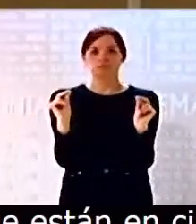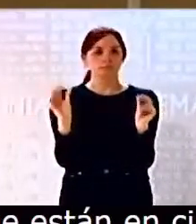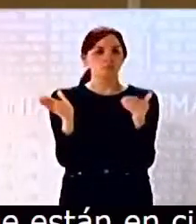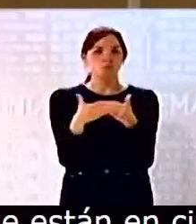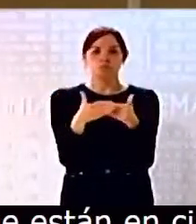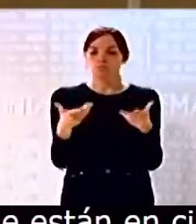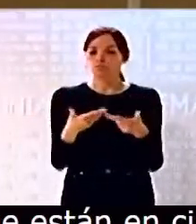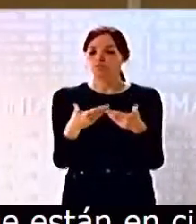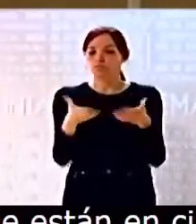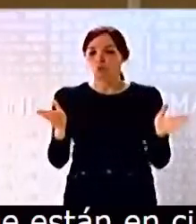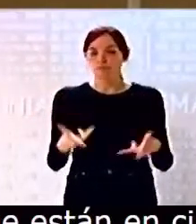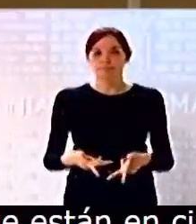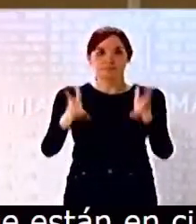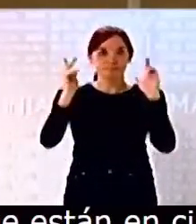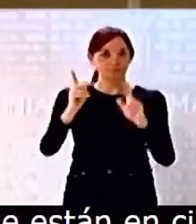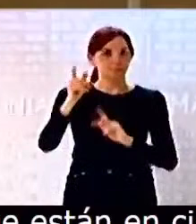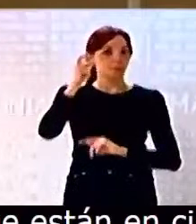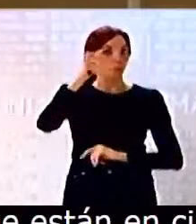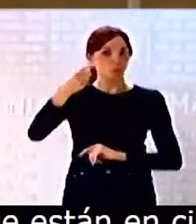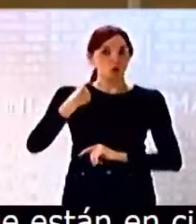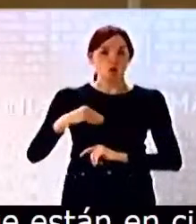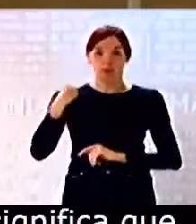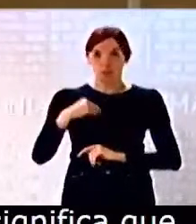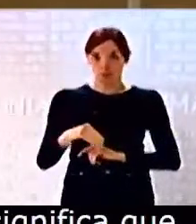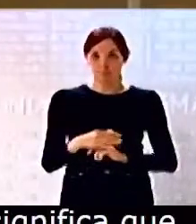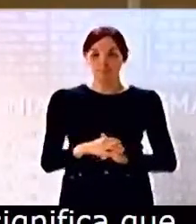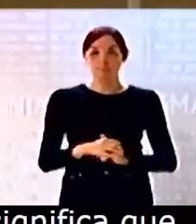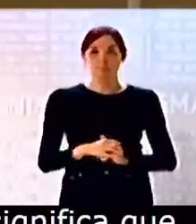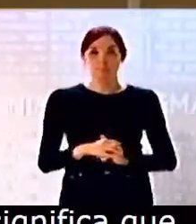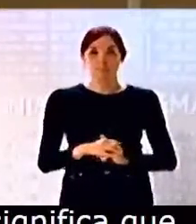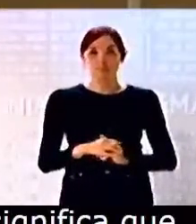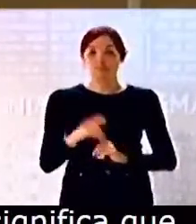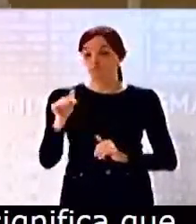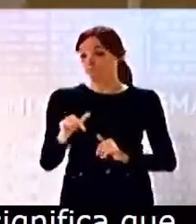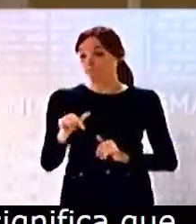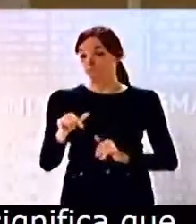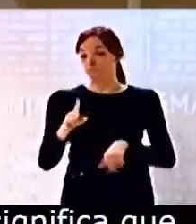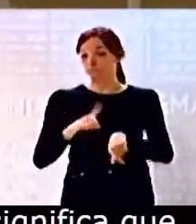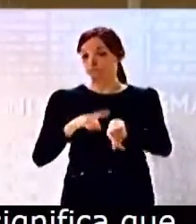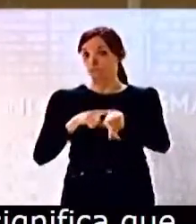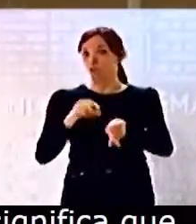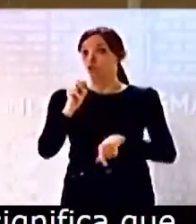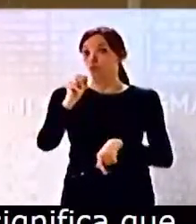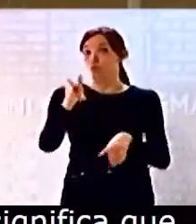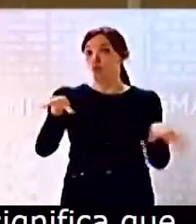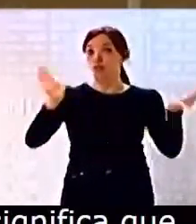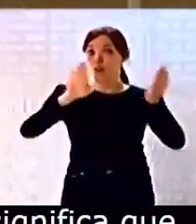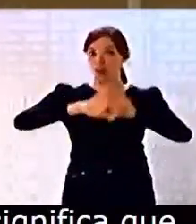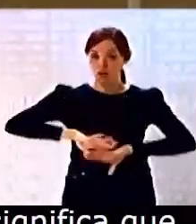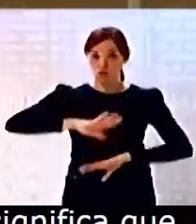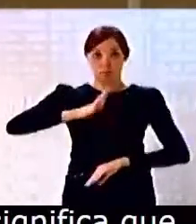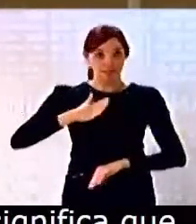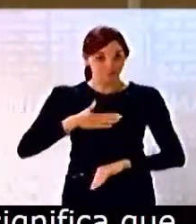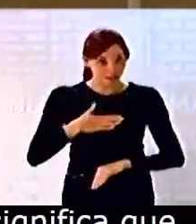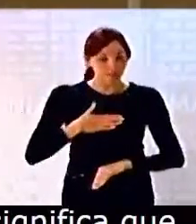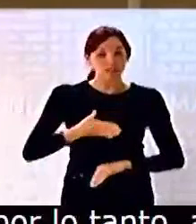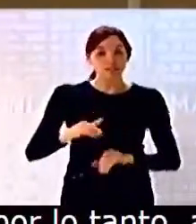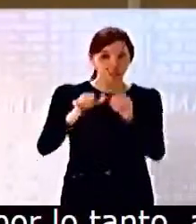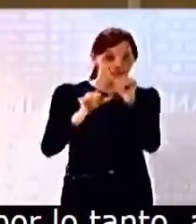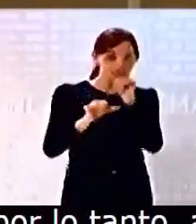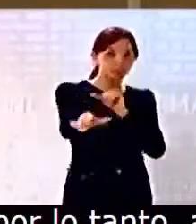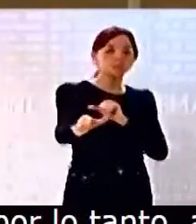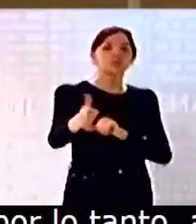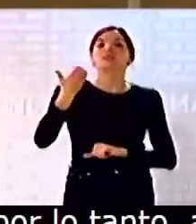cierre perimetral de esa localidad y, por lo tanto, a partir de las 12 de la noche de mañana,